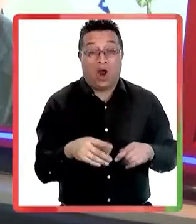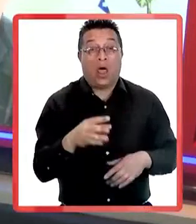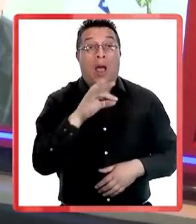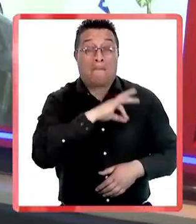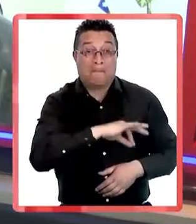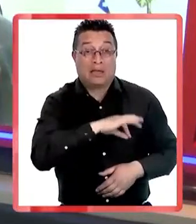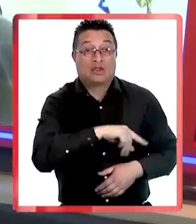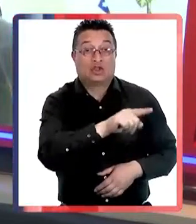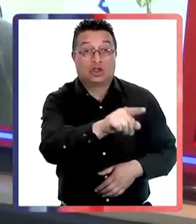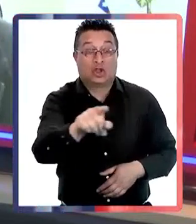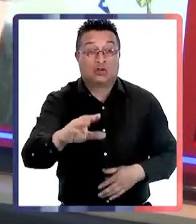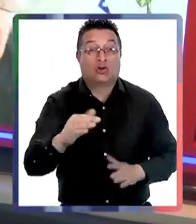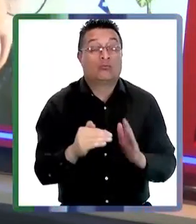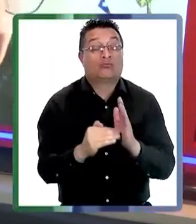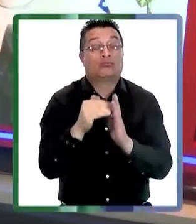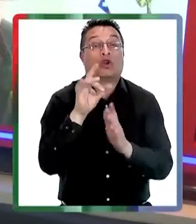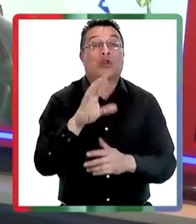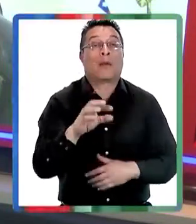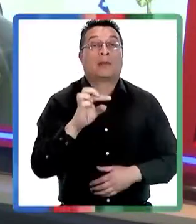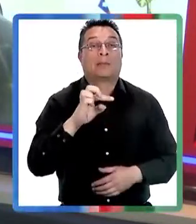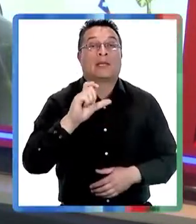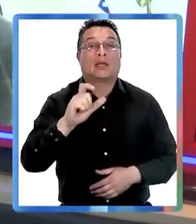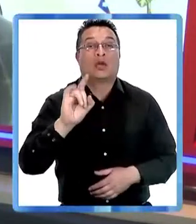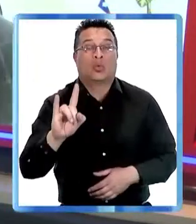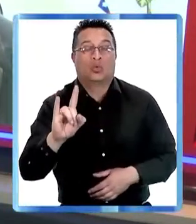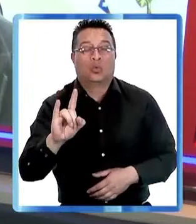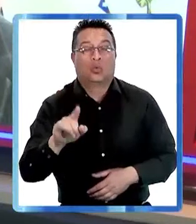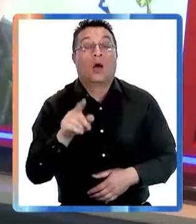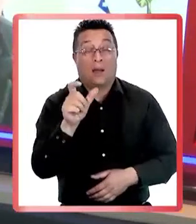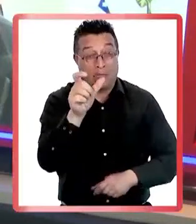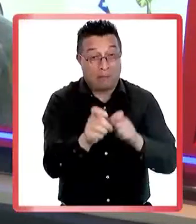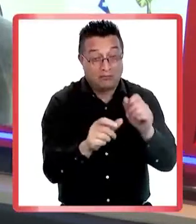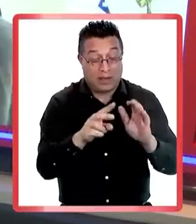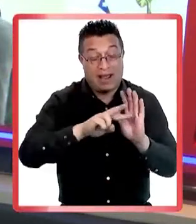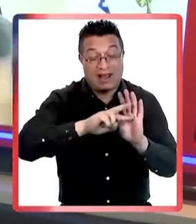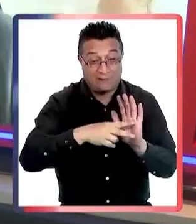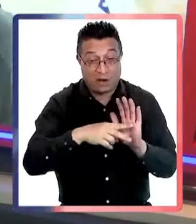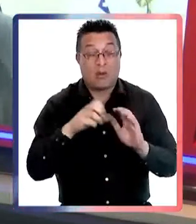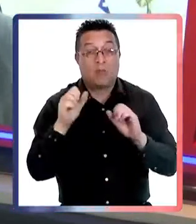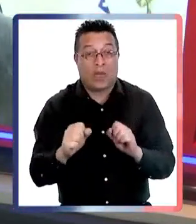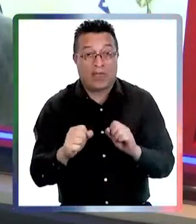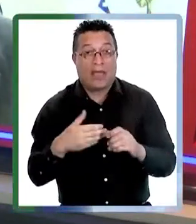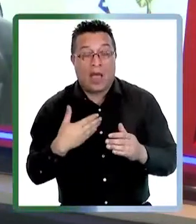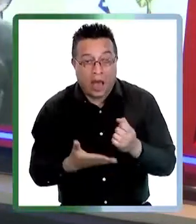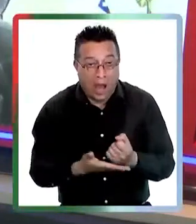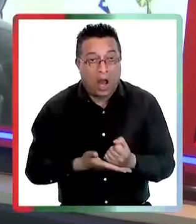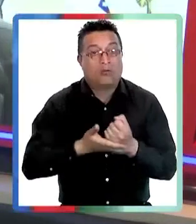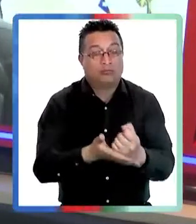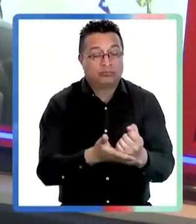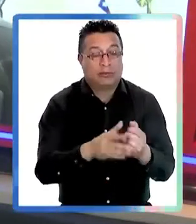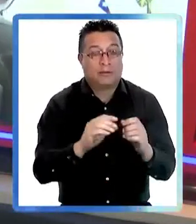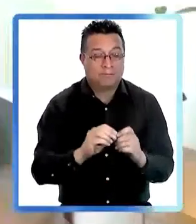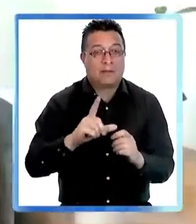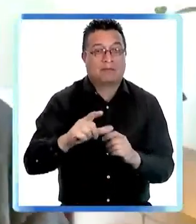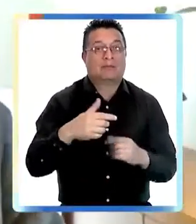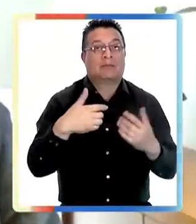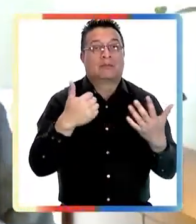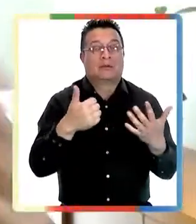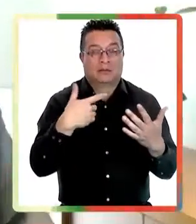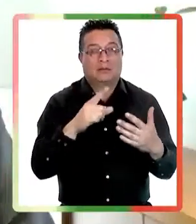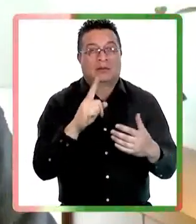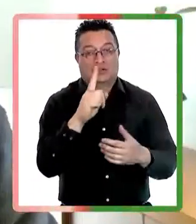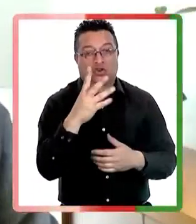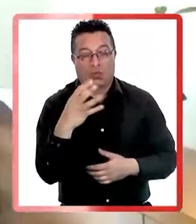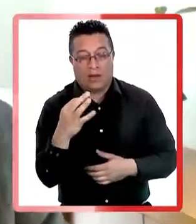actuales pensionados solo va a venir de la PGU. Entonces a esta persona que con la reforma le vamos a aumentar la pensión